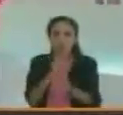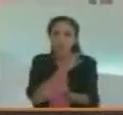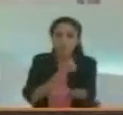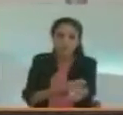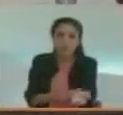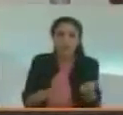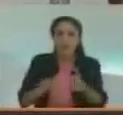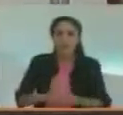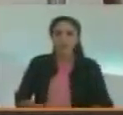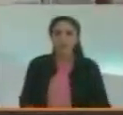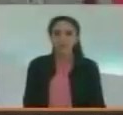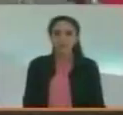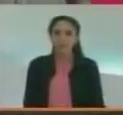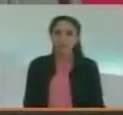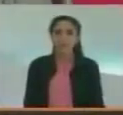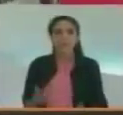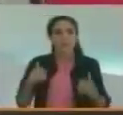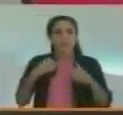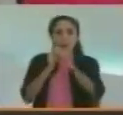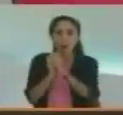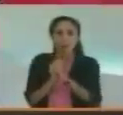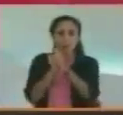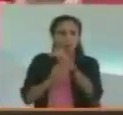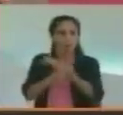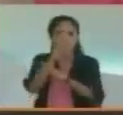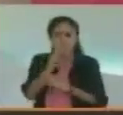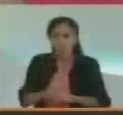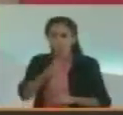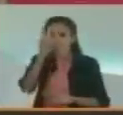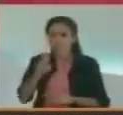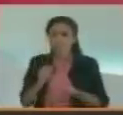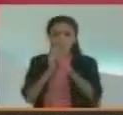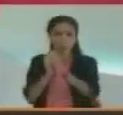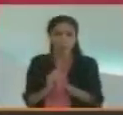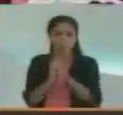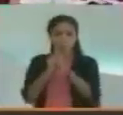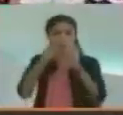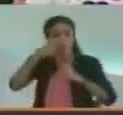Cristo Redentor, y que le pido sus bendiciones al pueblo de Venezuela.